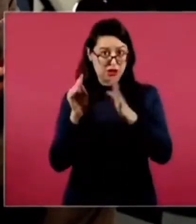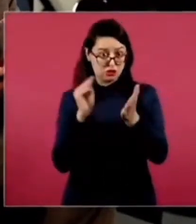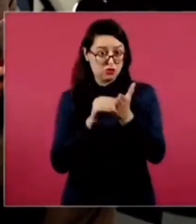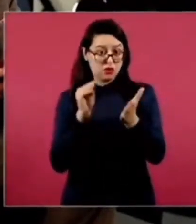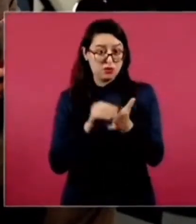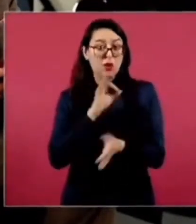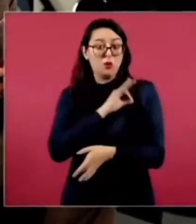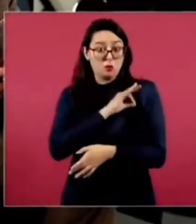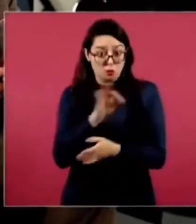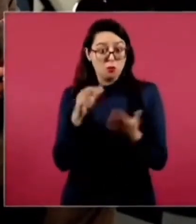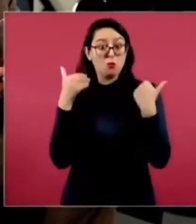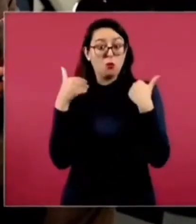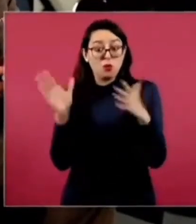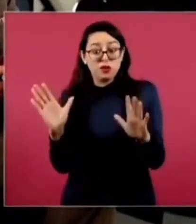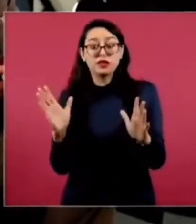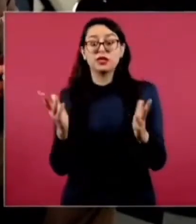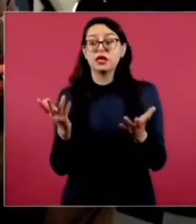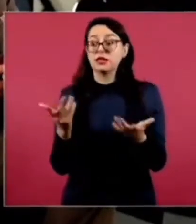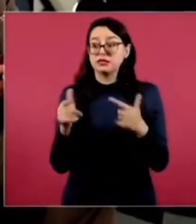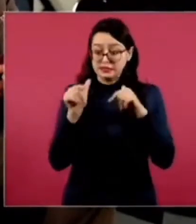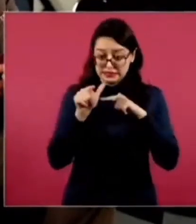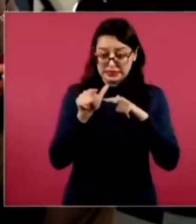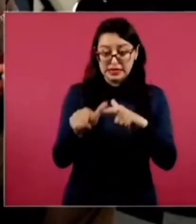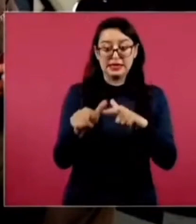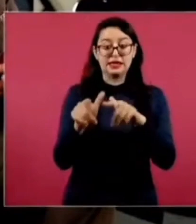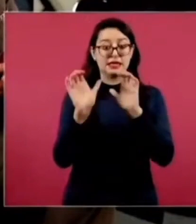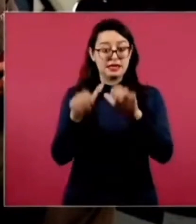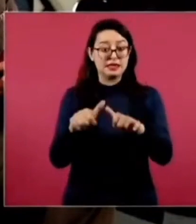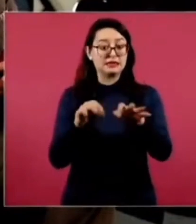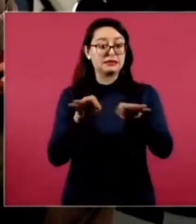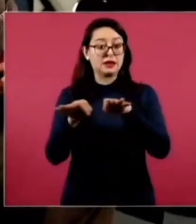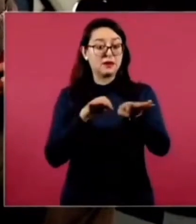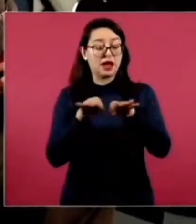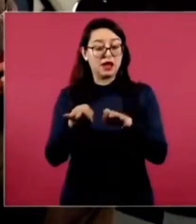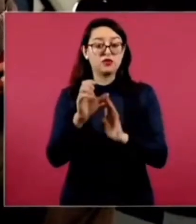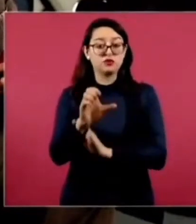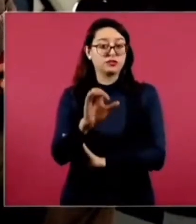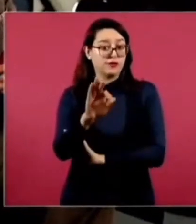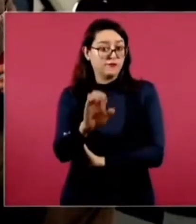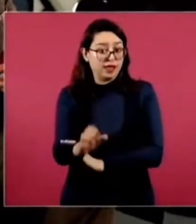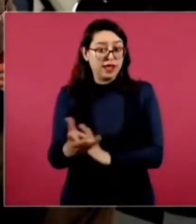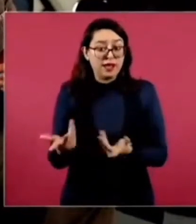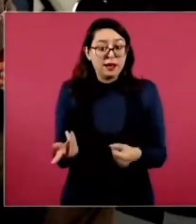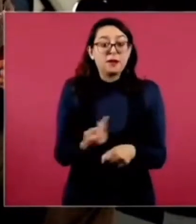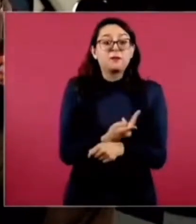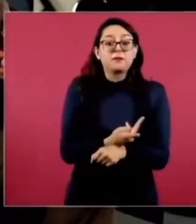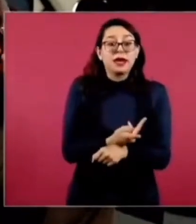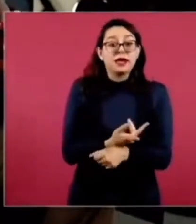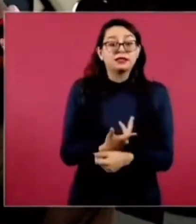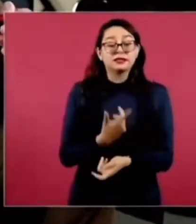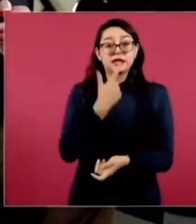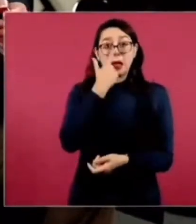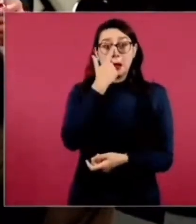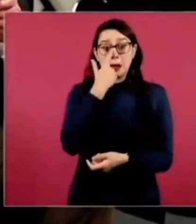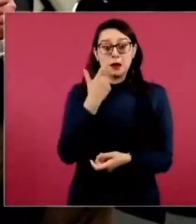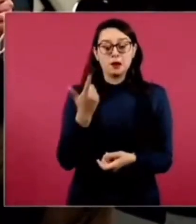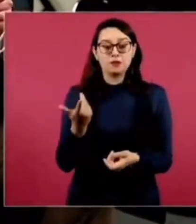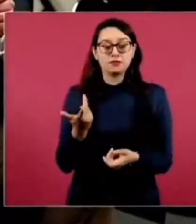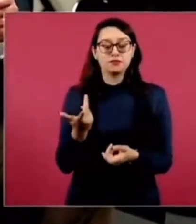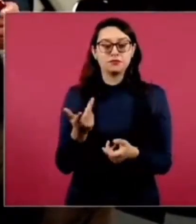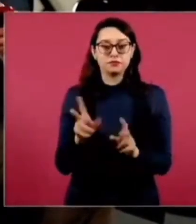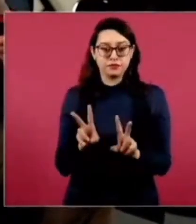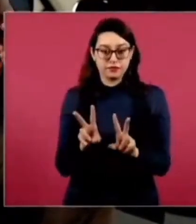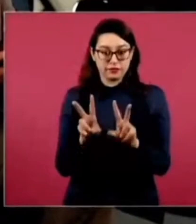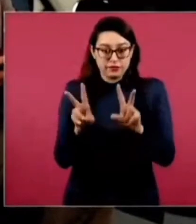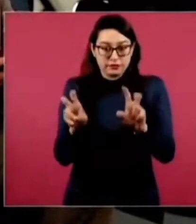pues incorporarse laboralmente en el sector federal? Y si se sabe que está usted tratando estos